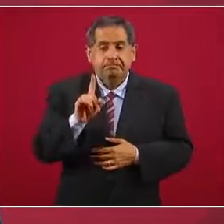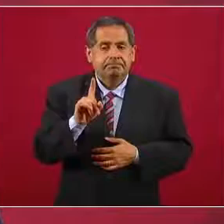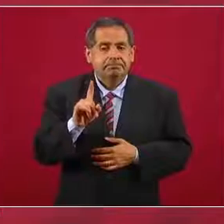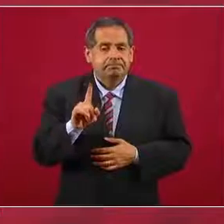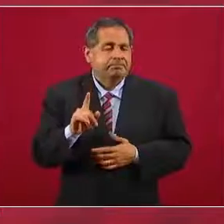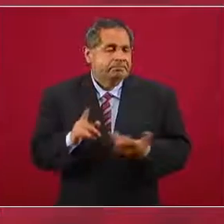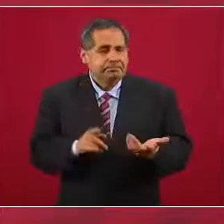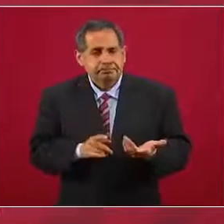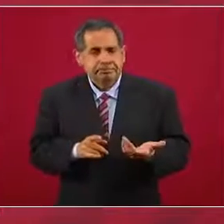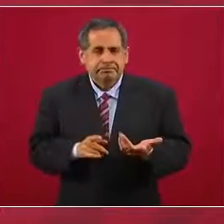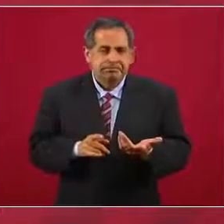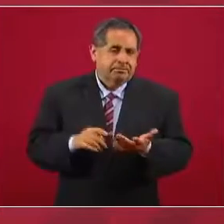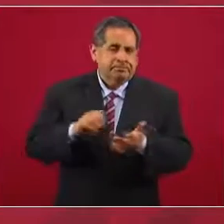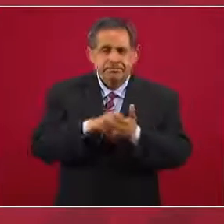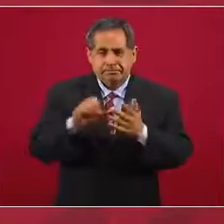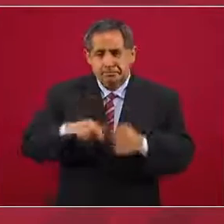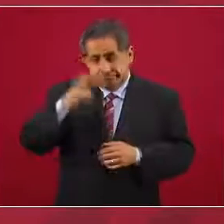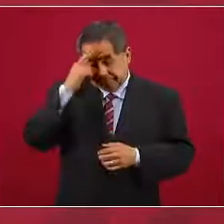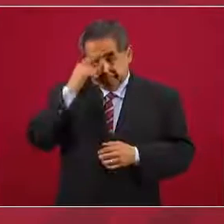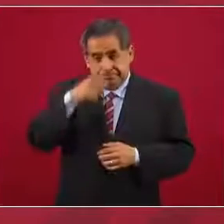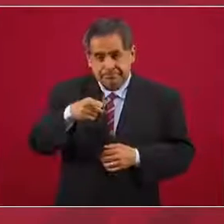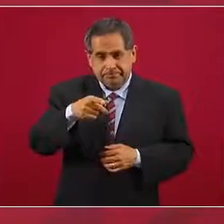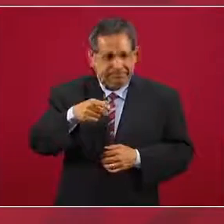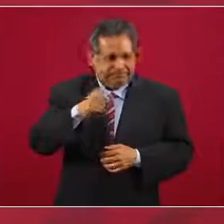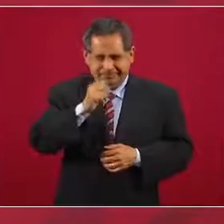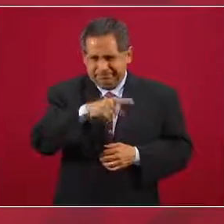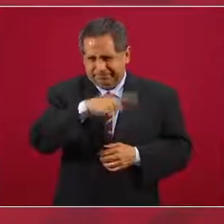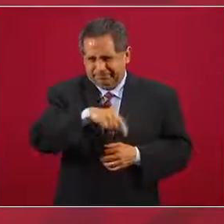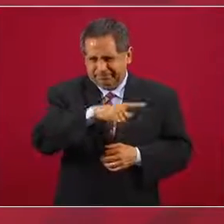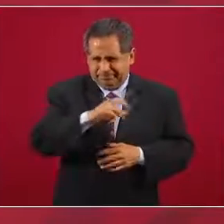porque todavía de estos